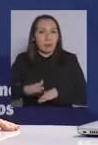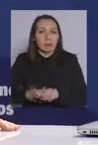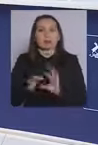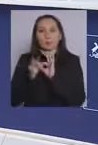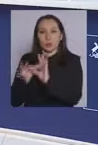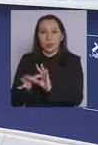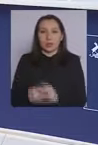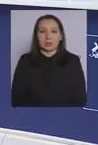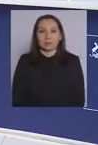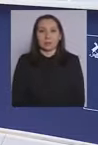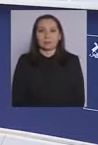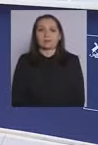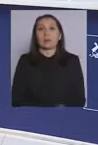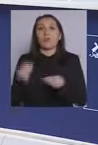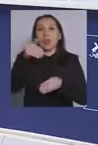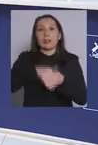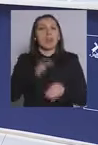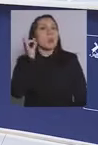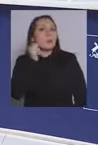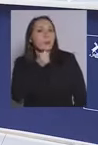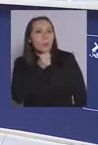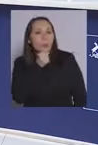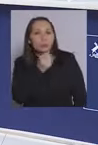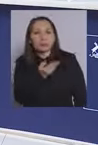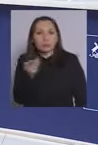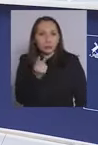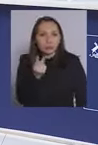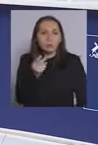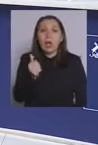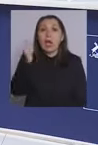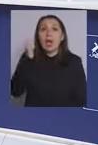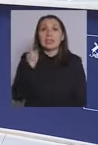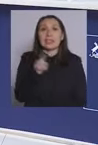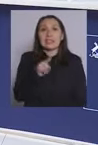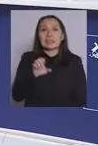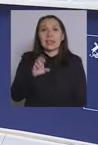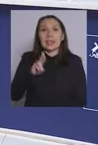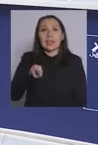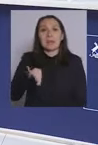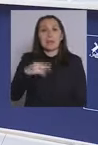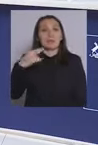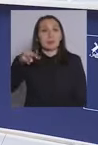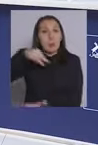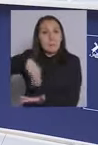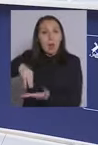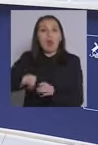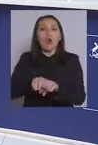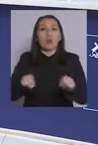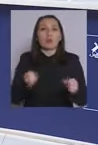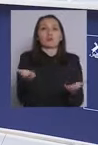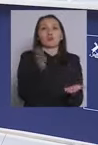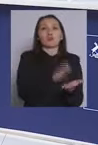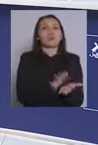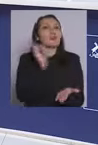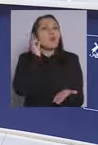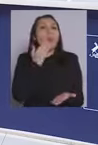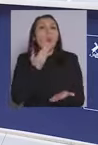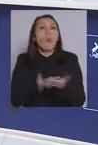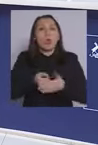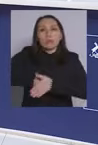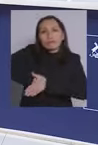gracias. Buenas tardes, ministro subsecretario. Ayer la Seremi de Salud del Maule confirmó la muerte de una mujer mientras